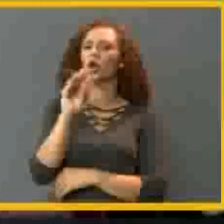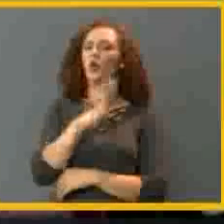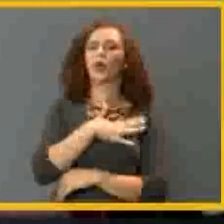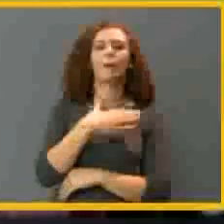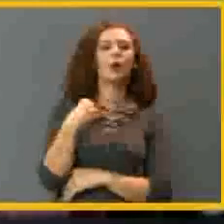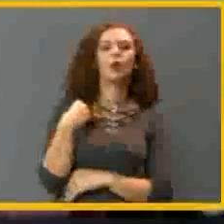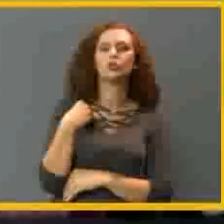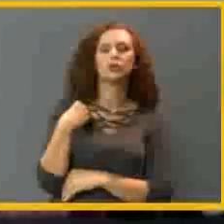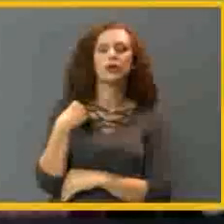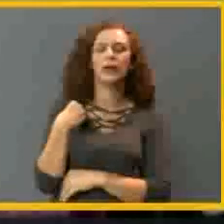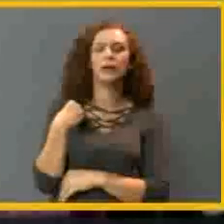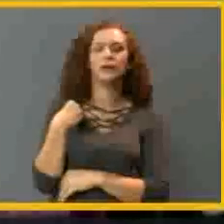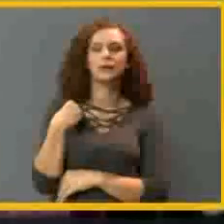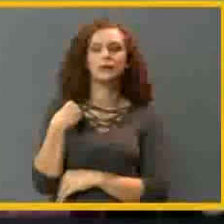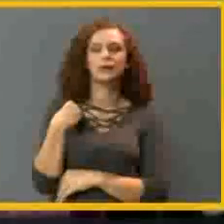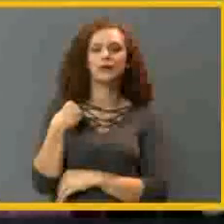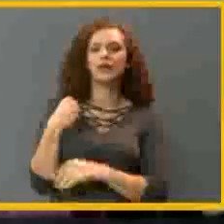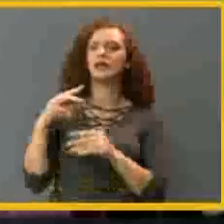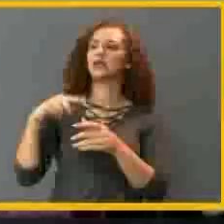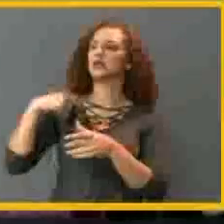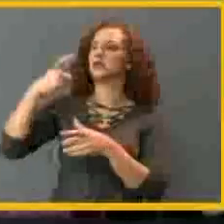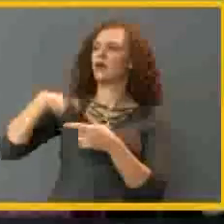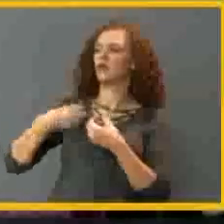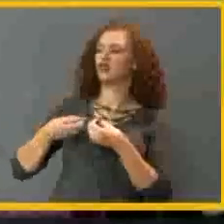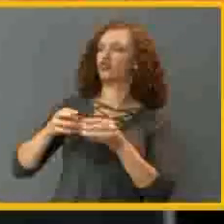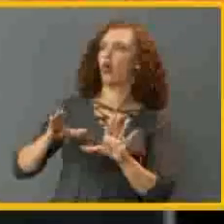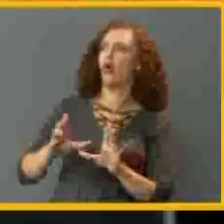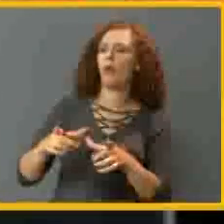gusta ser sobro de nadie. Cuando